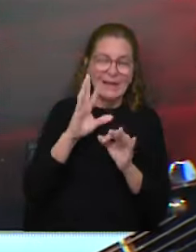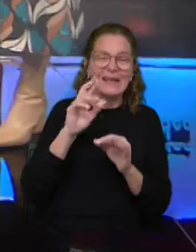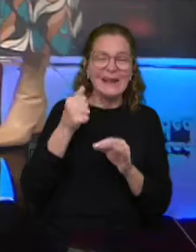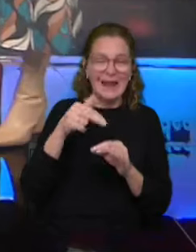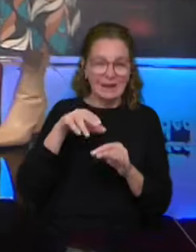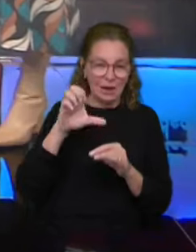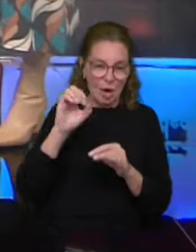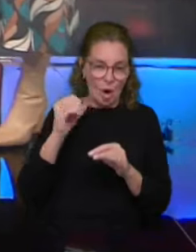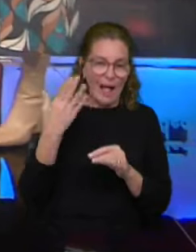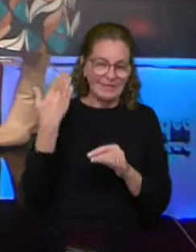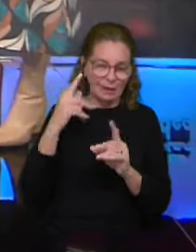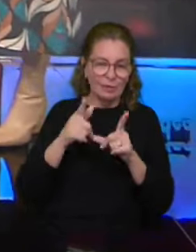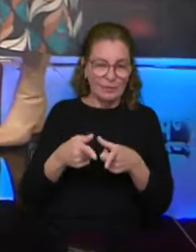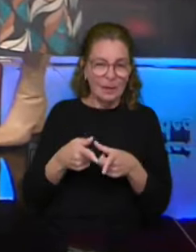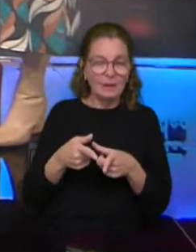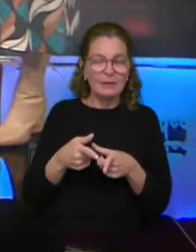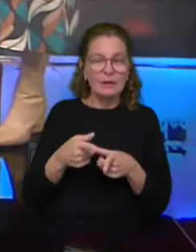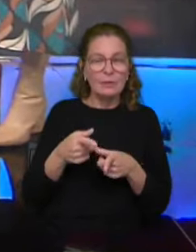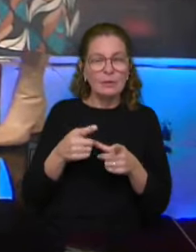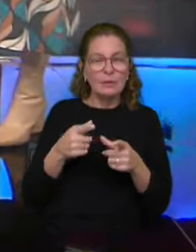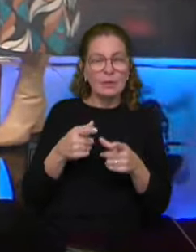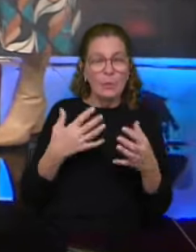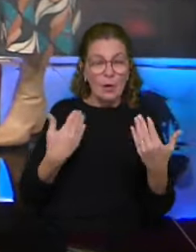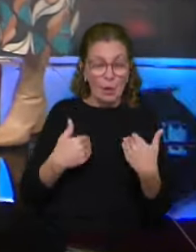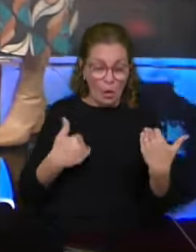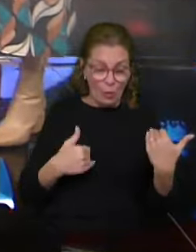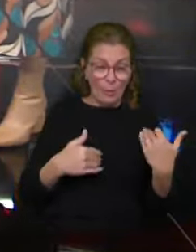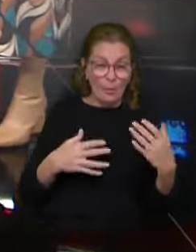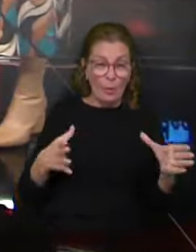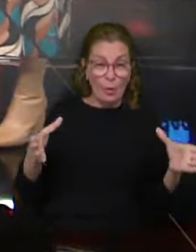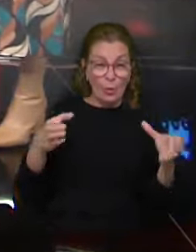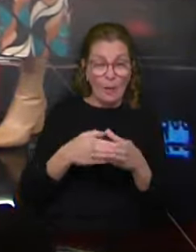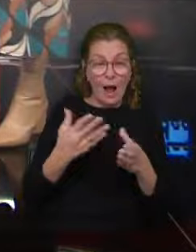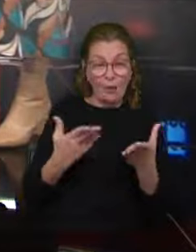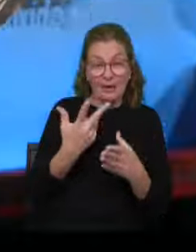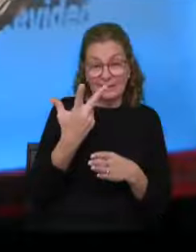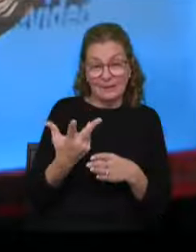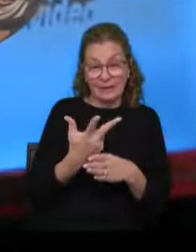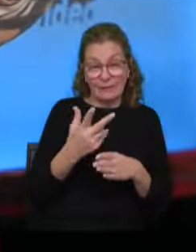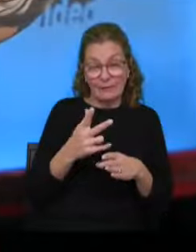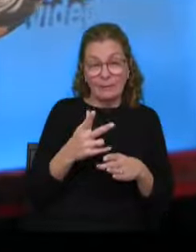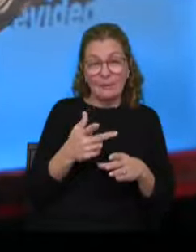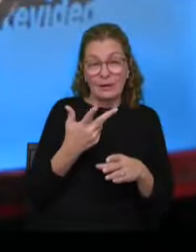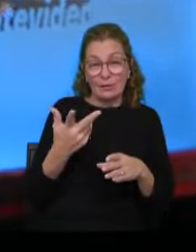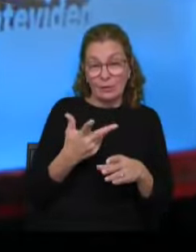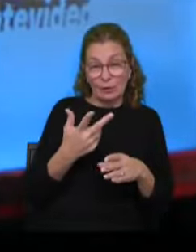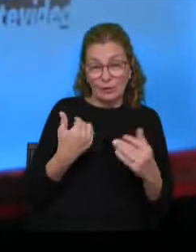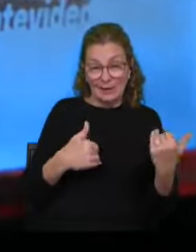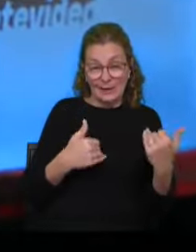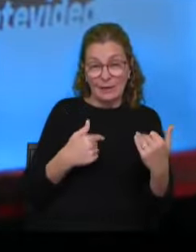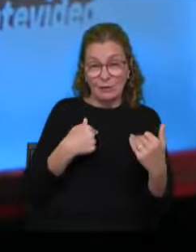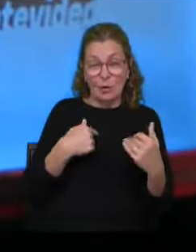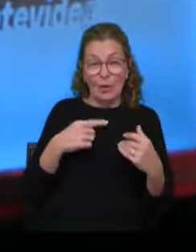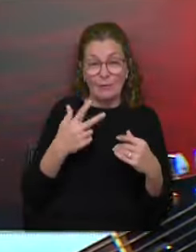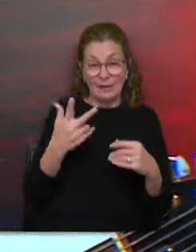estar así con este formato o...? No, con mi banda. Ahora somos un trío, batería, bajo y yo guitarra y voz.